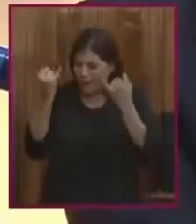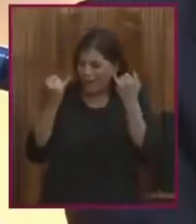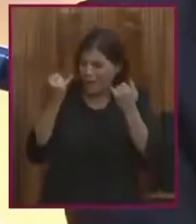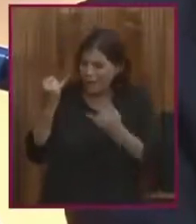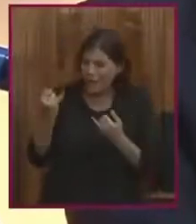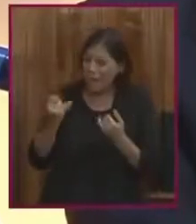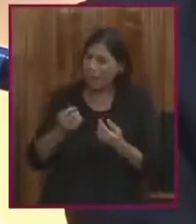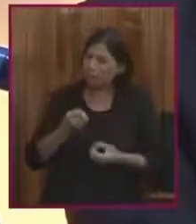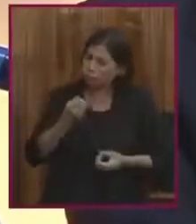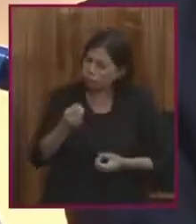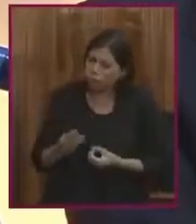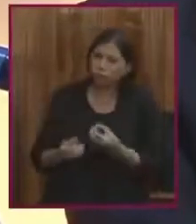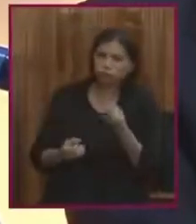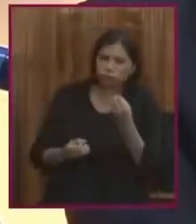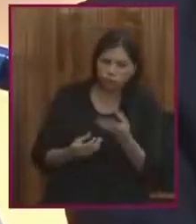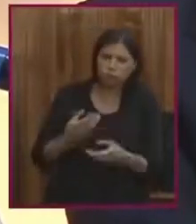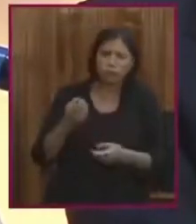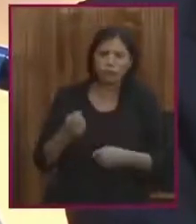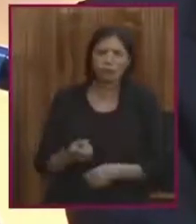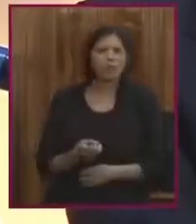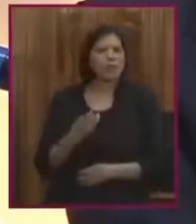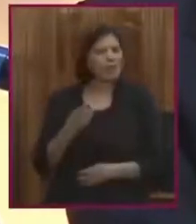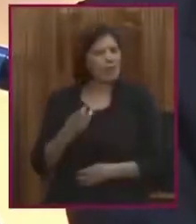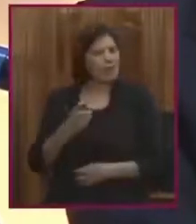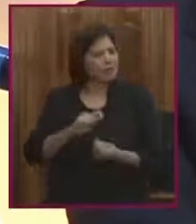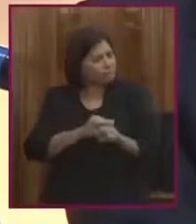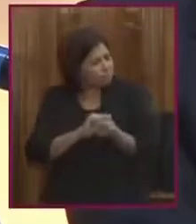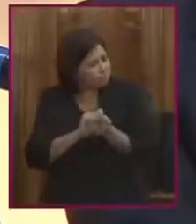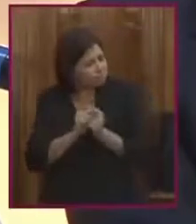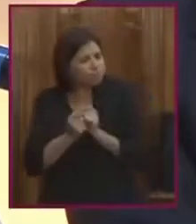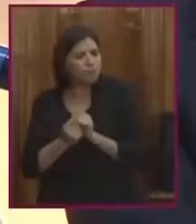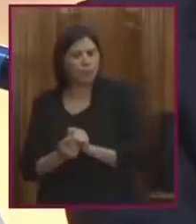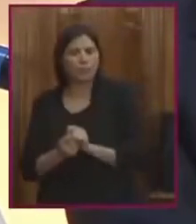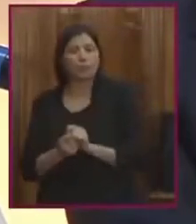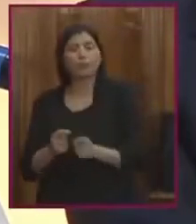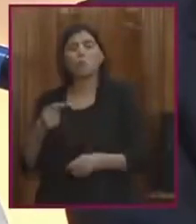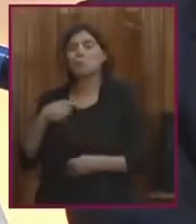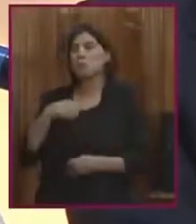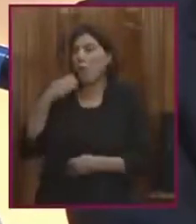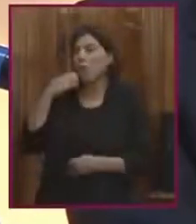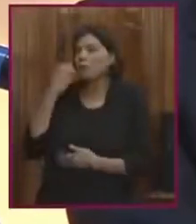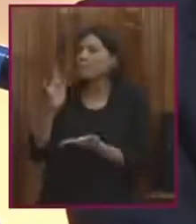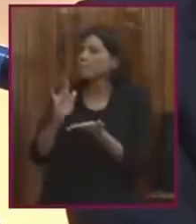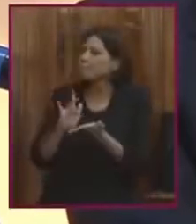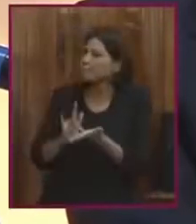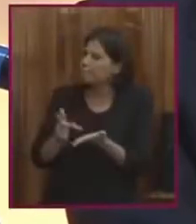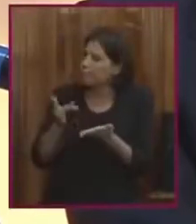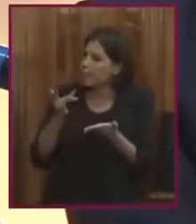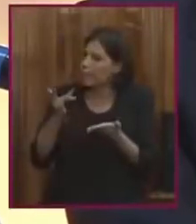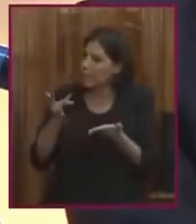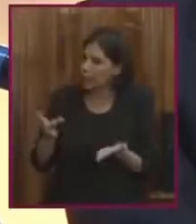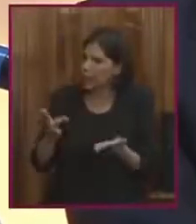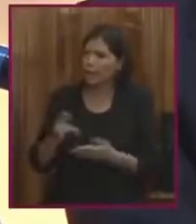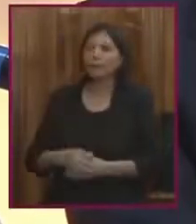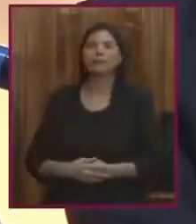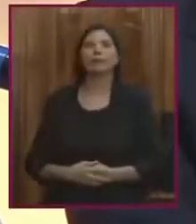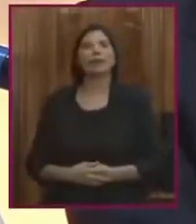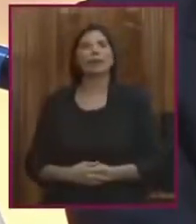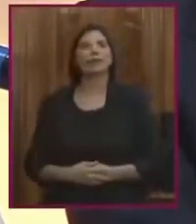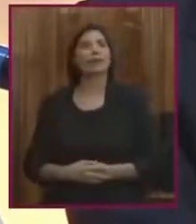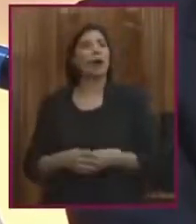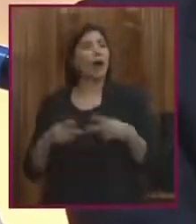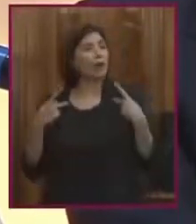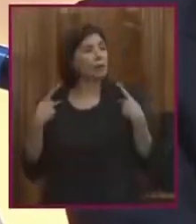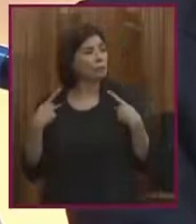construir esta gran transformación. Quiero agradecerles a las